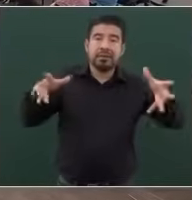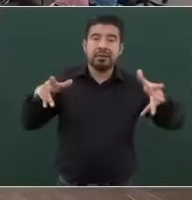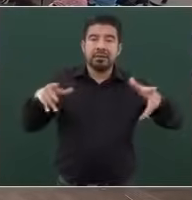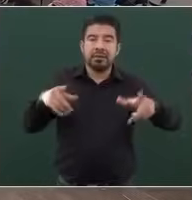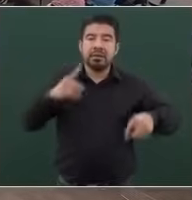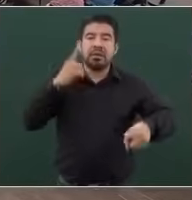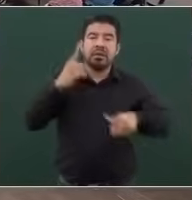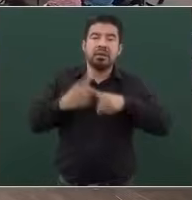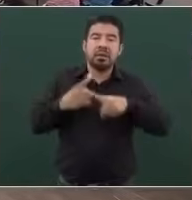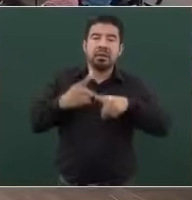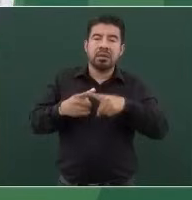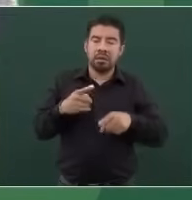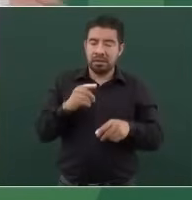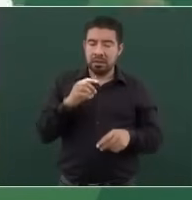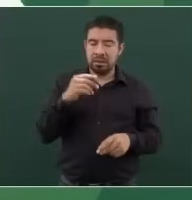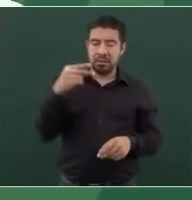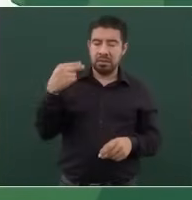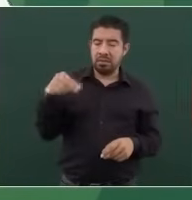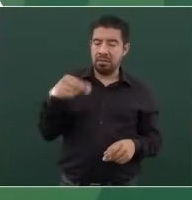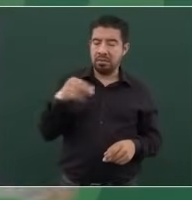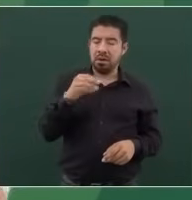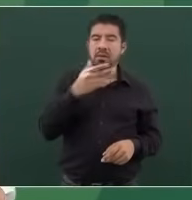quién fue Francisco Zarco. ¿No vas a ver?